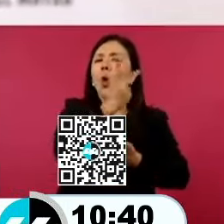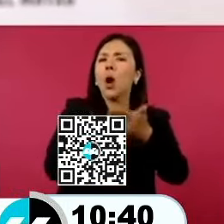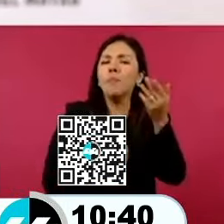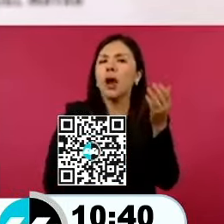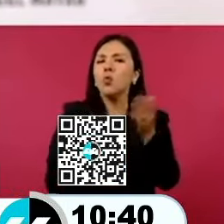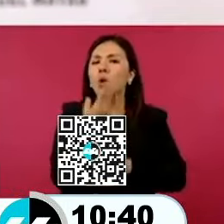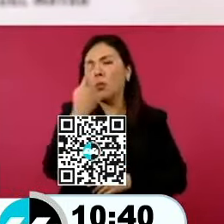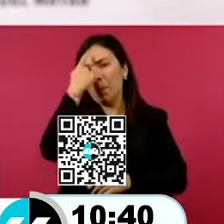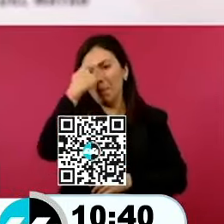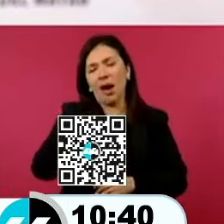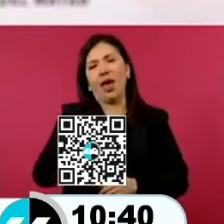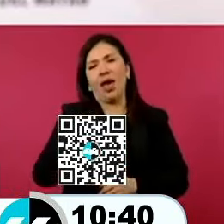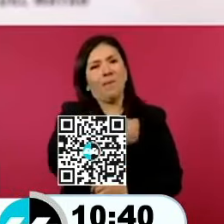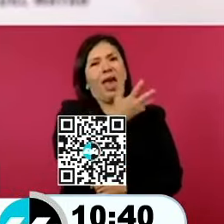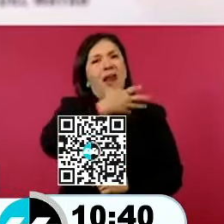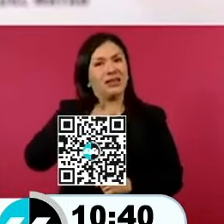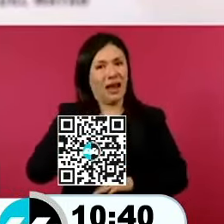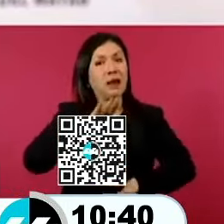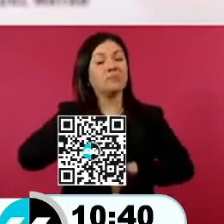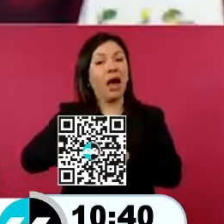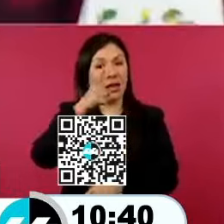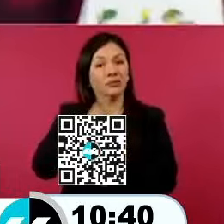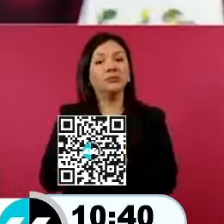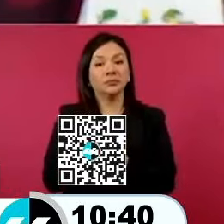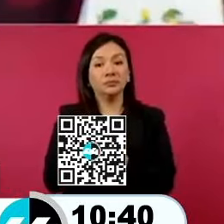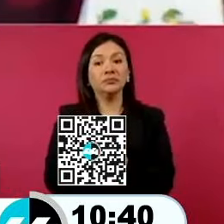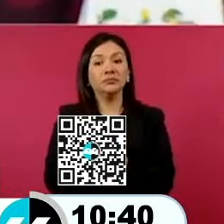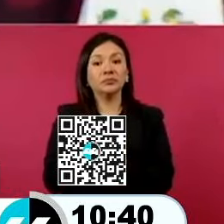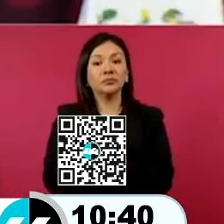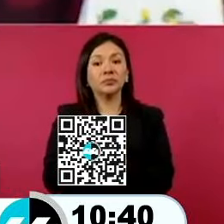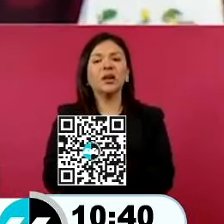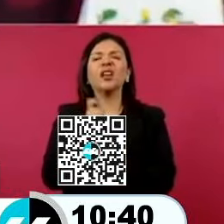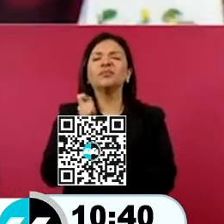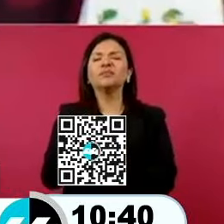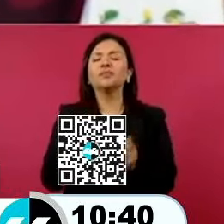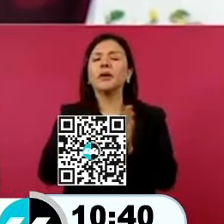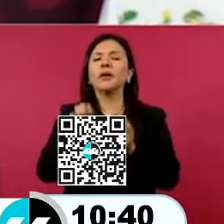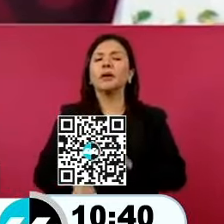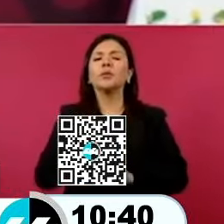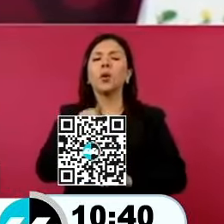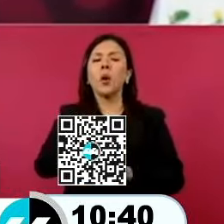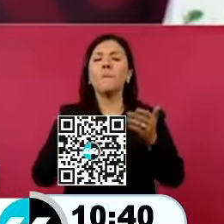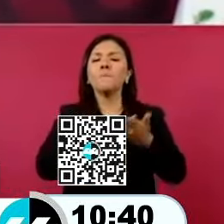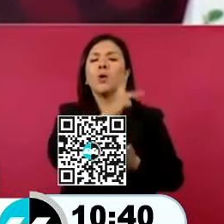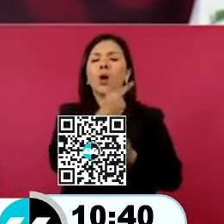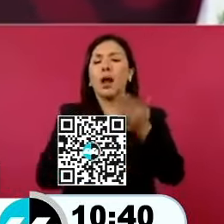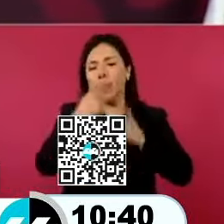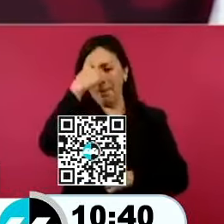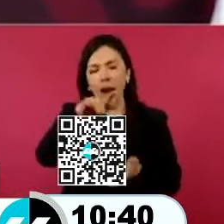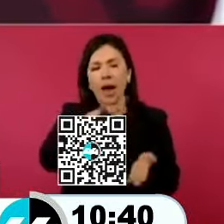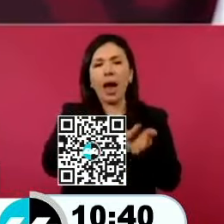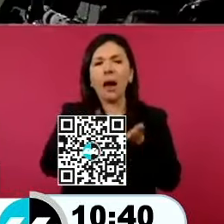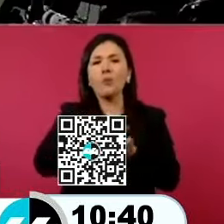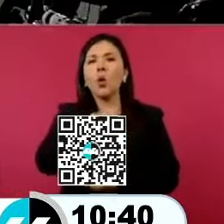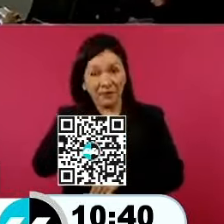reducido la desigualdad y la pobreza en México que antes de su administración dijo era